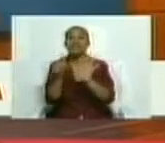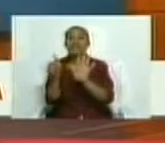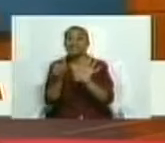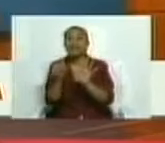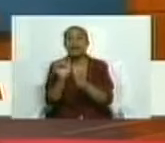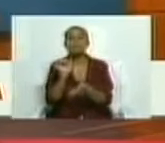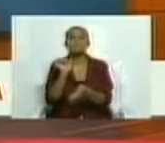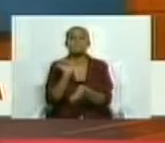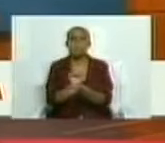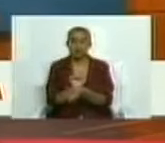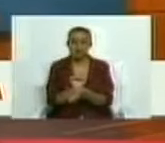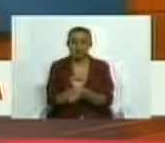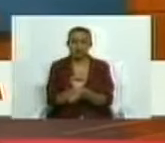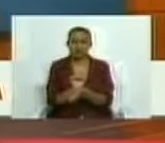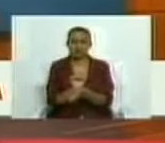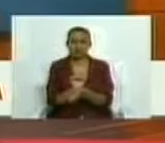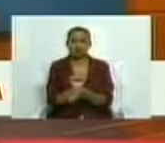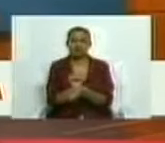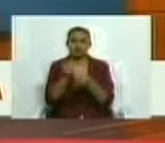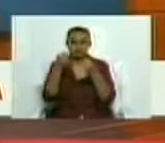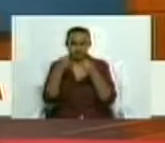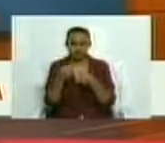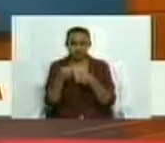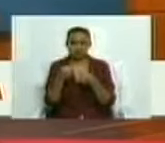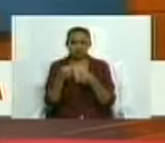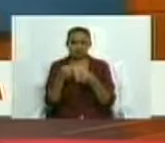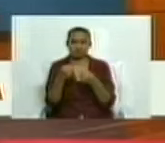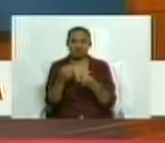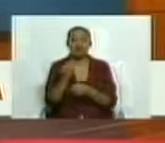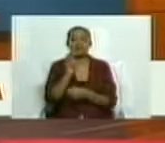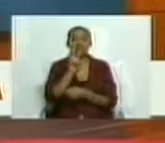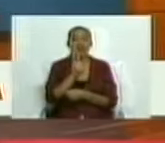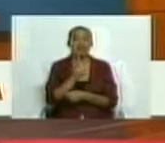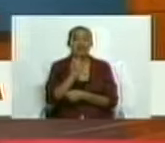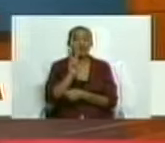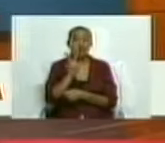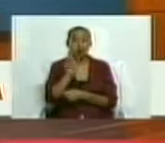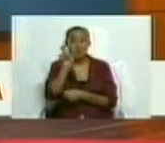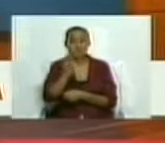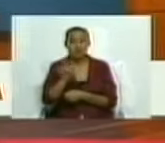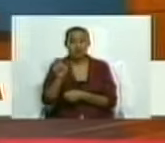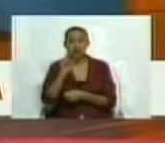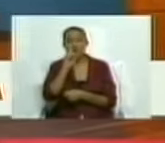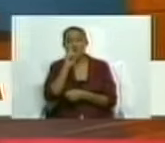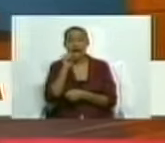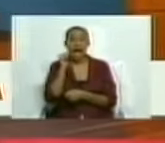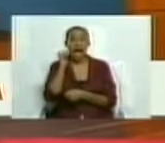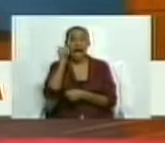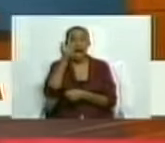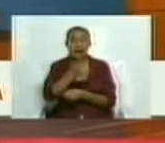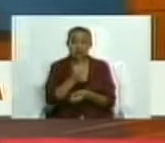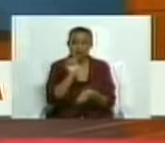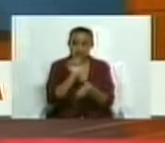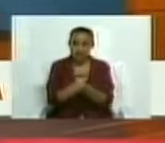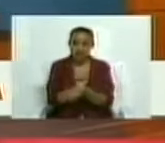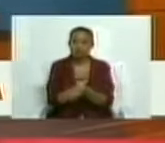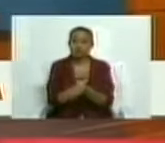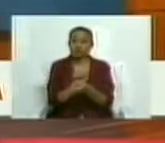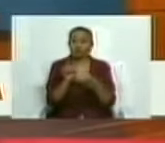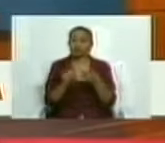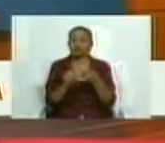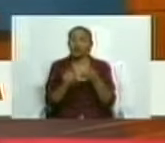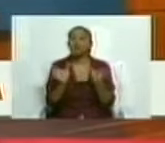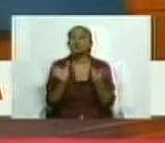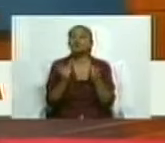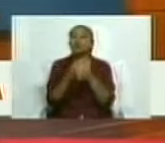144 órdenes de aprensión y 32 condenados que se suman a los del tren de aragua esto ha tenido una